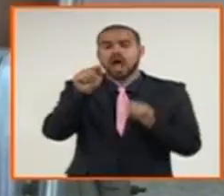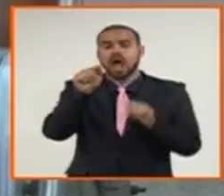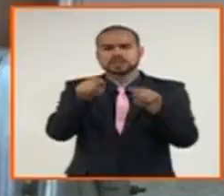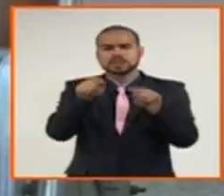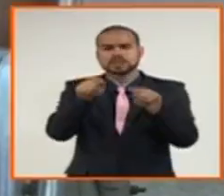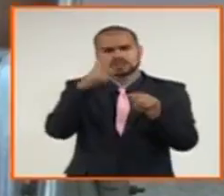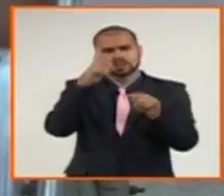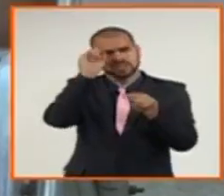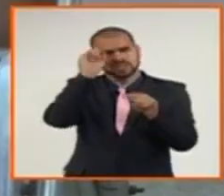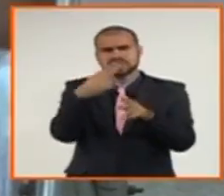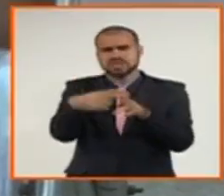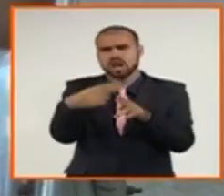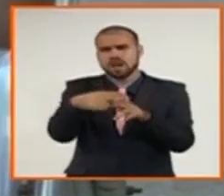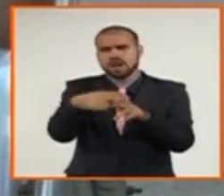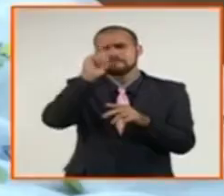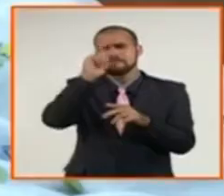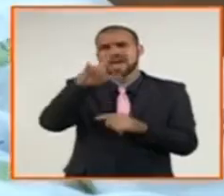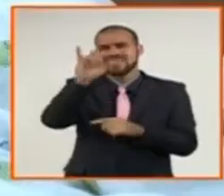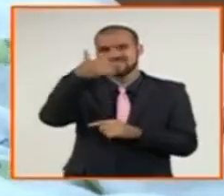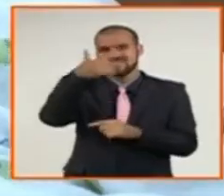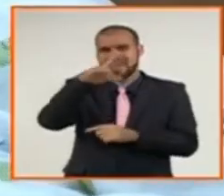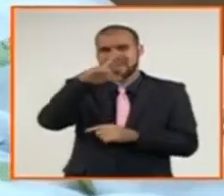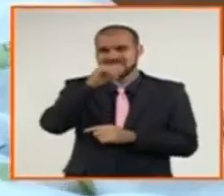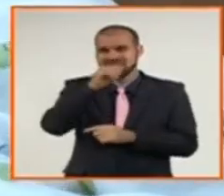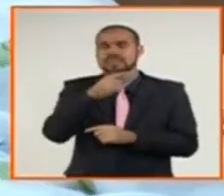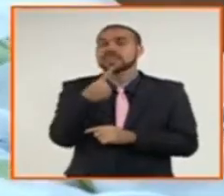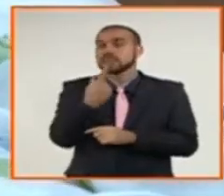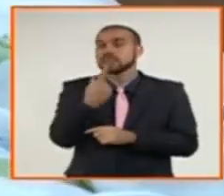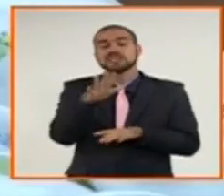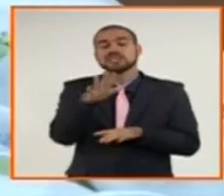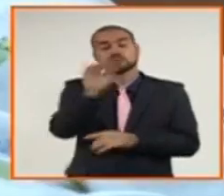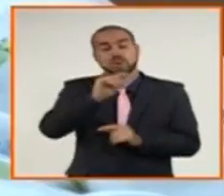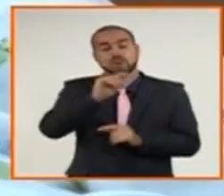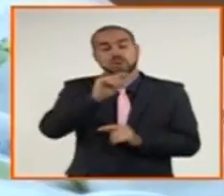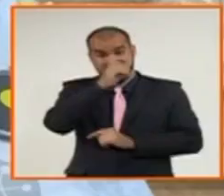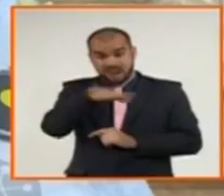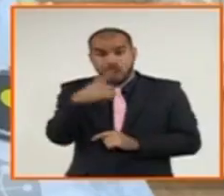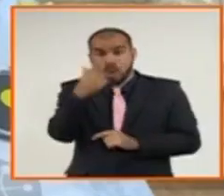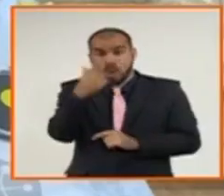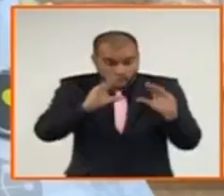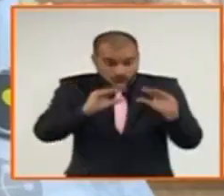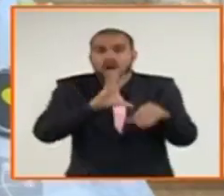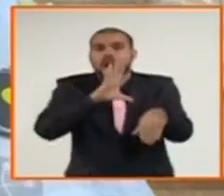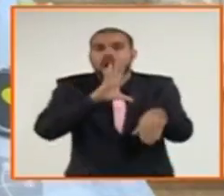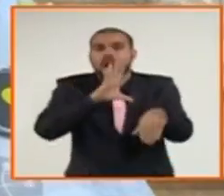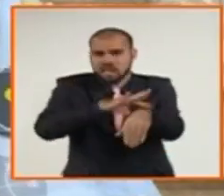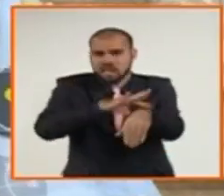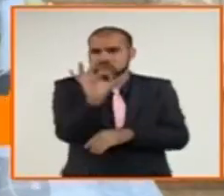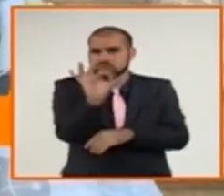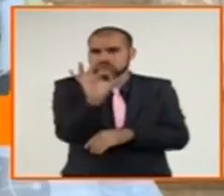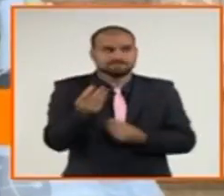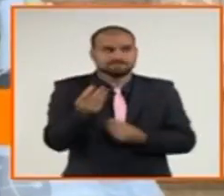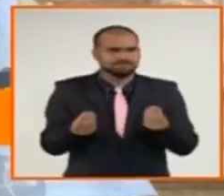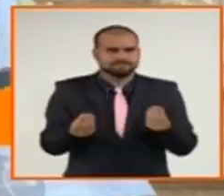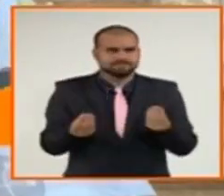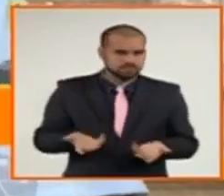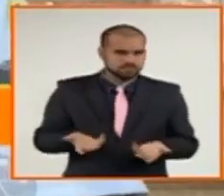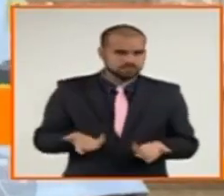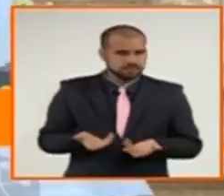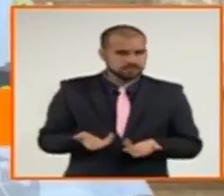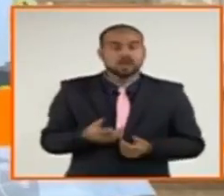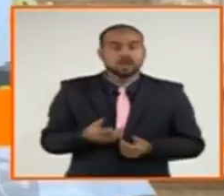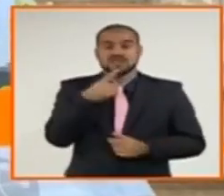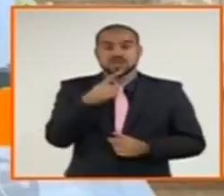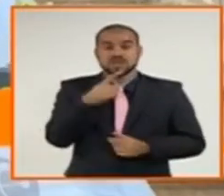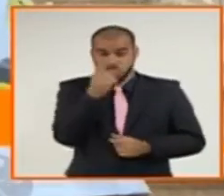conoce, llegó a recibir hasta más de 50 casos en una noche. Con respecto a la COVID, hemos hecho de todo.